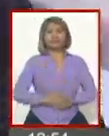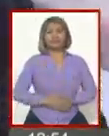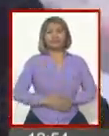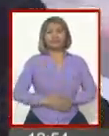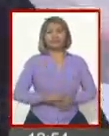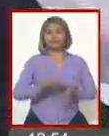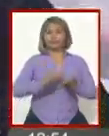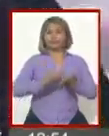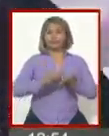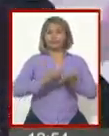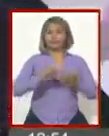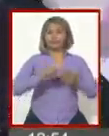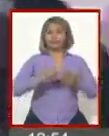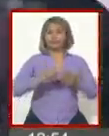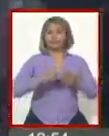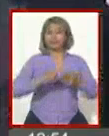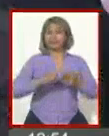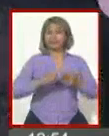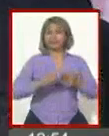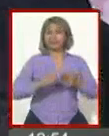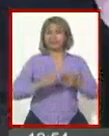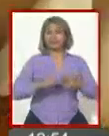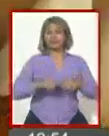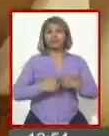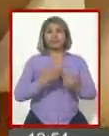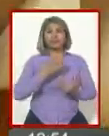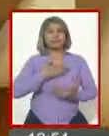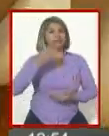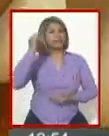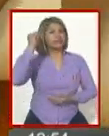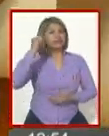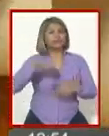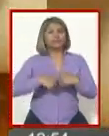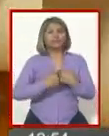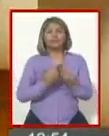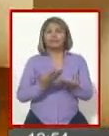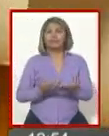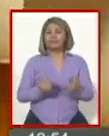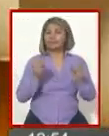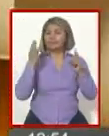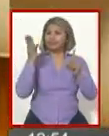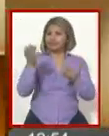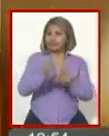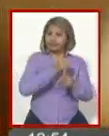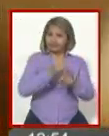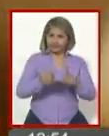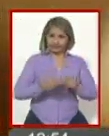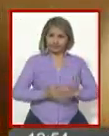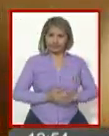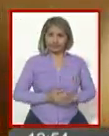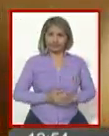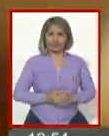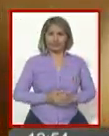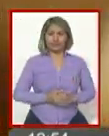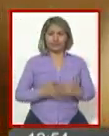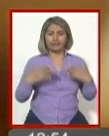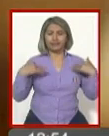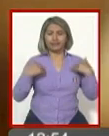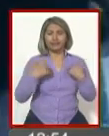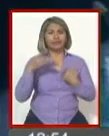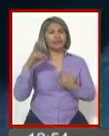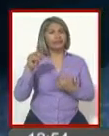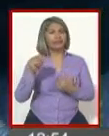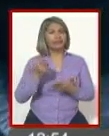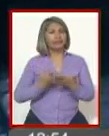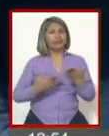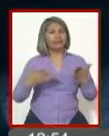corta un dedo llora. ¿Se imaginan cómo está mi sobrina? Como chancho lo han pelado. ¿Eres animal para que me lo hagan